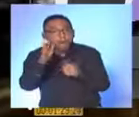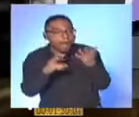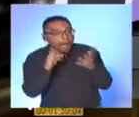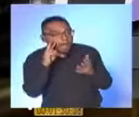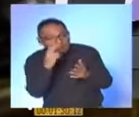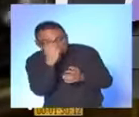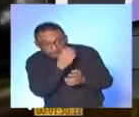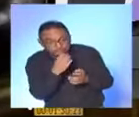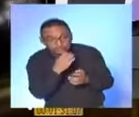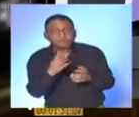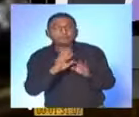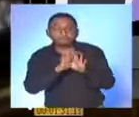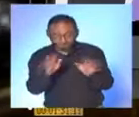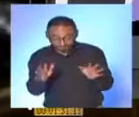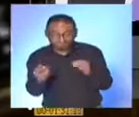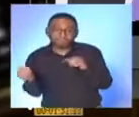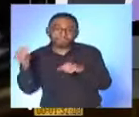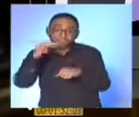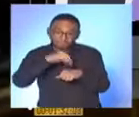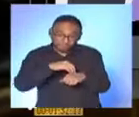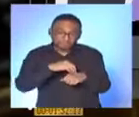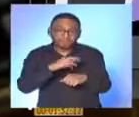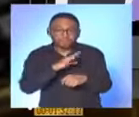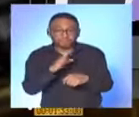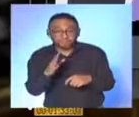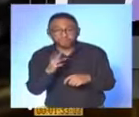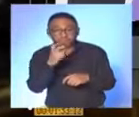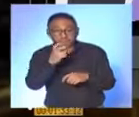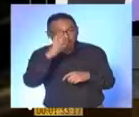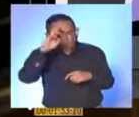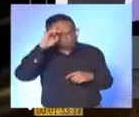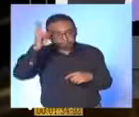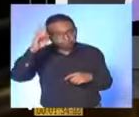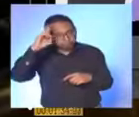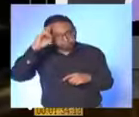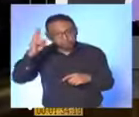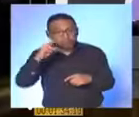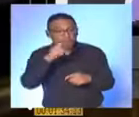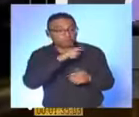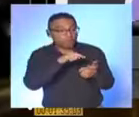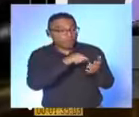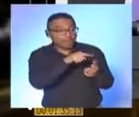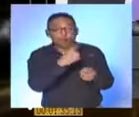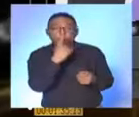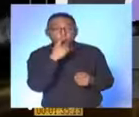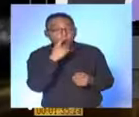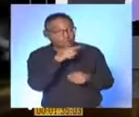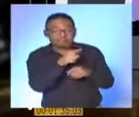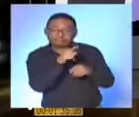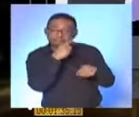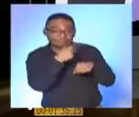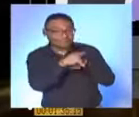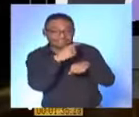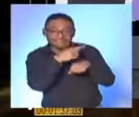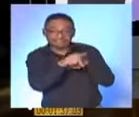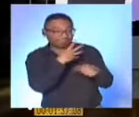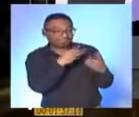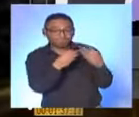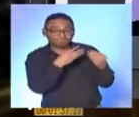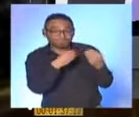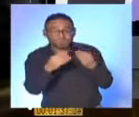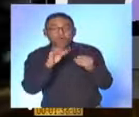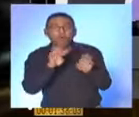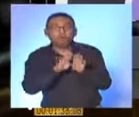que por sí se está prohibido por ser un foco rojo de infección, como antros,